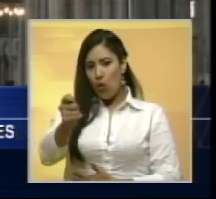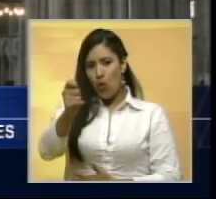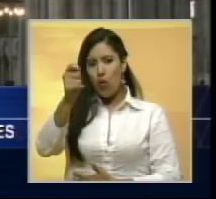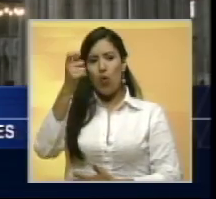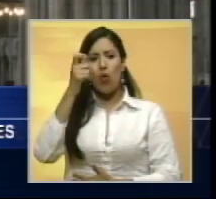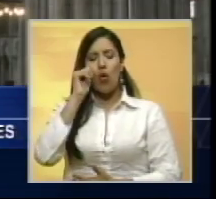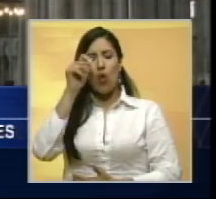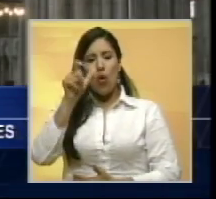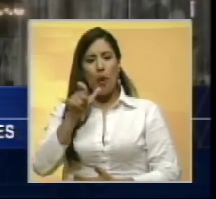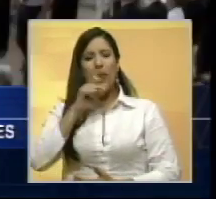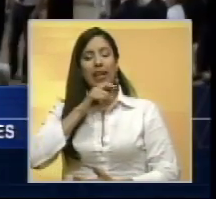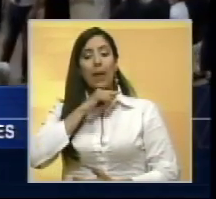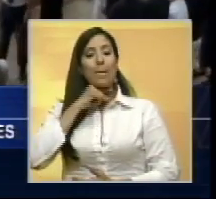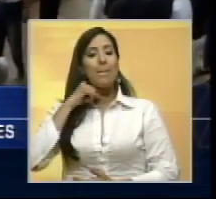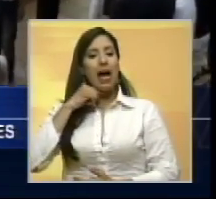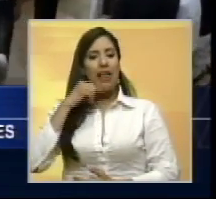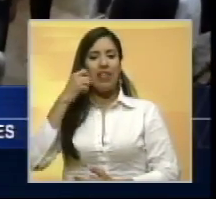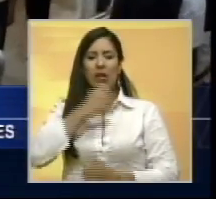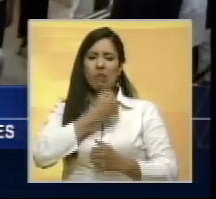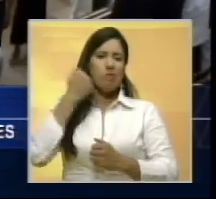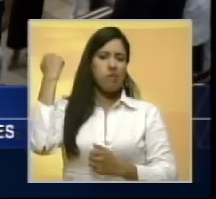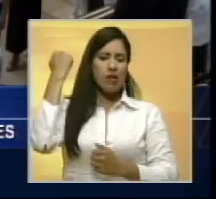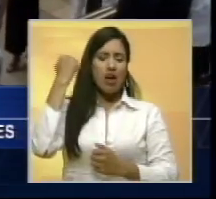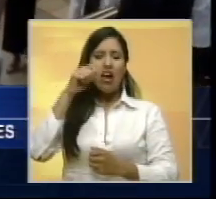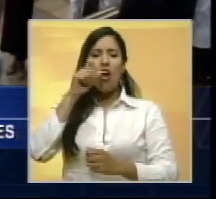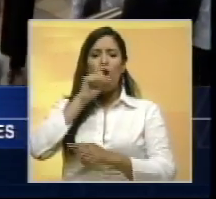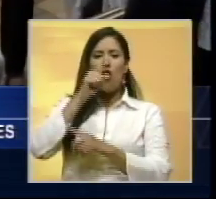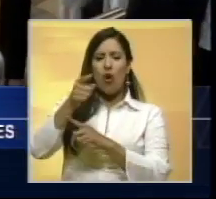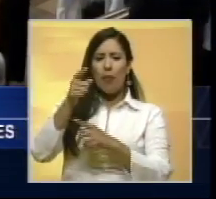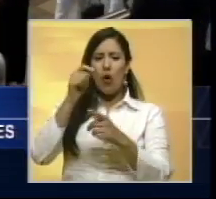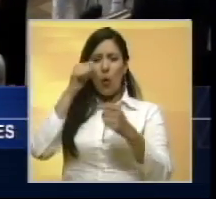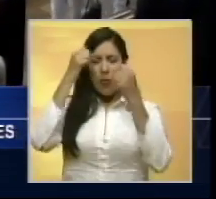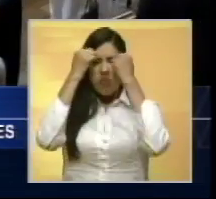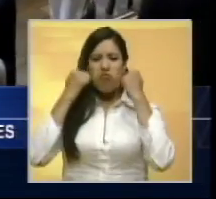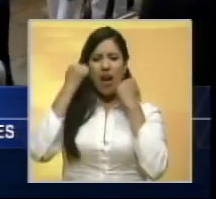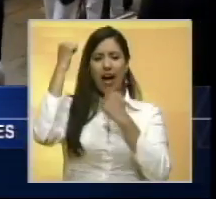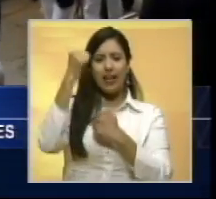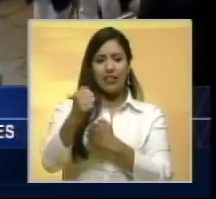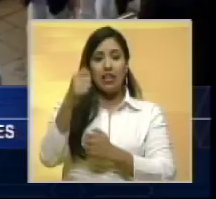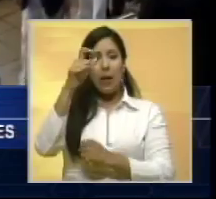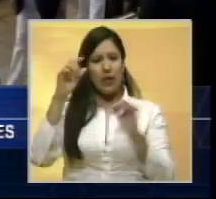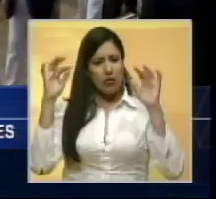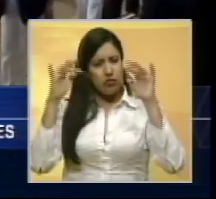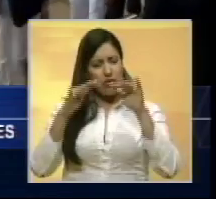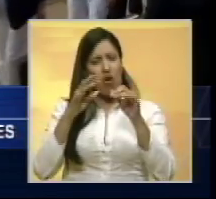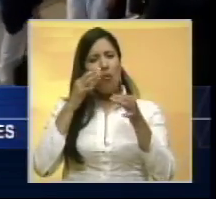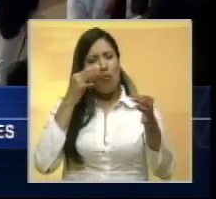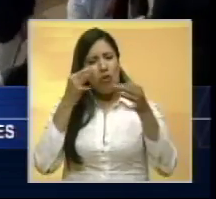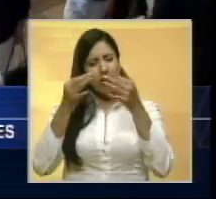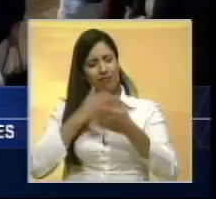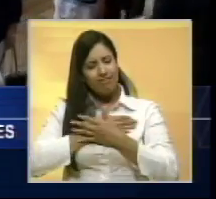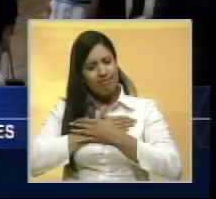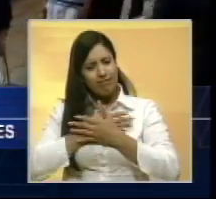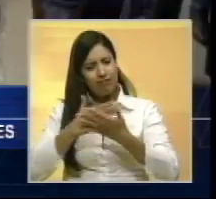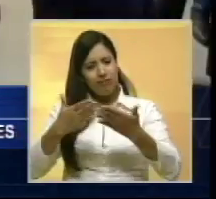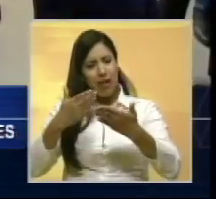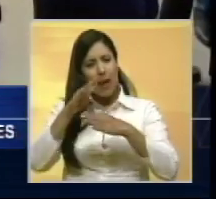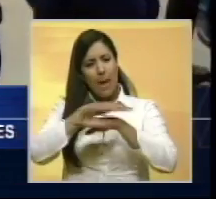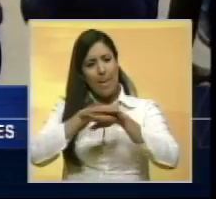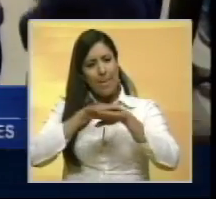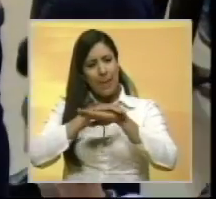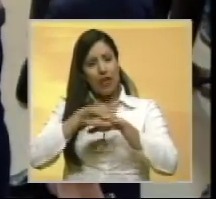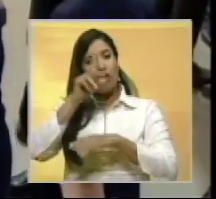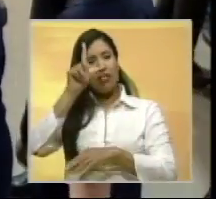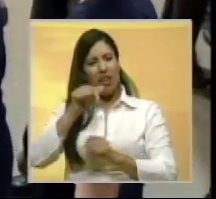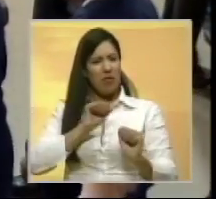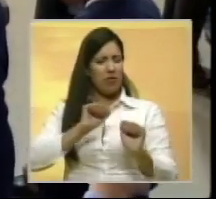Jacques Hamel, el sacerdote degollado por 2 hombres en nombre de ISIS. Con el gesto, los asistentes buscaban expresar solidaridad y compasión, así